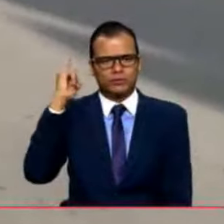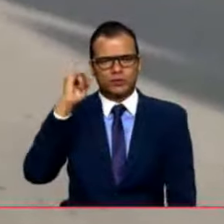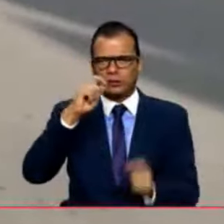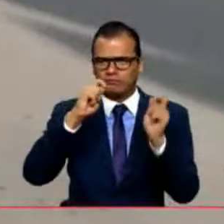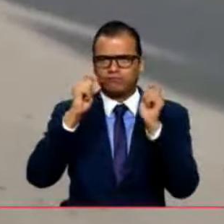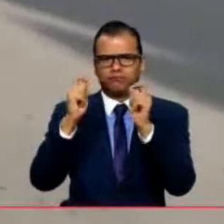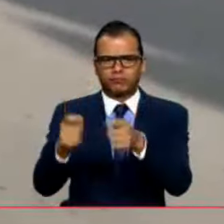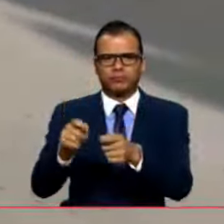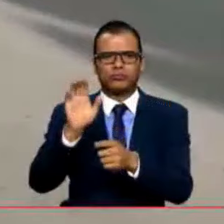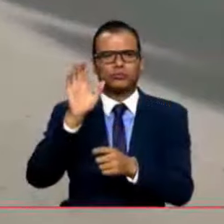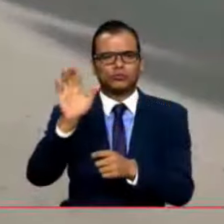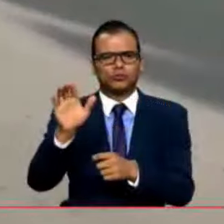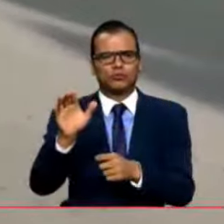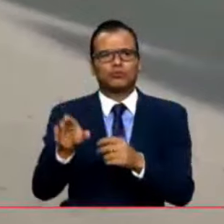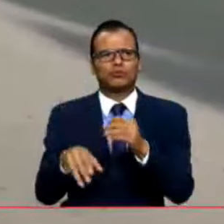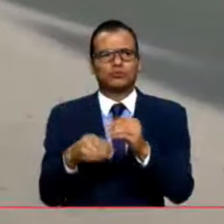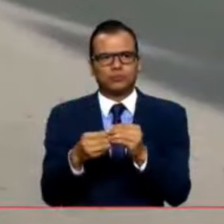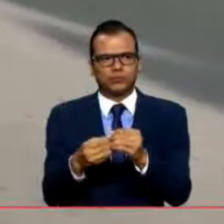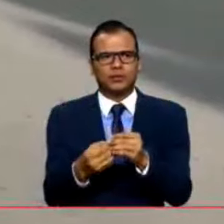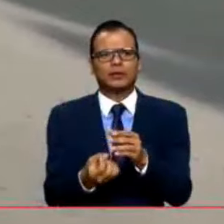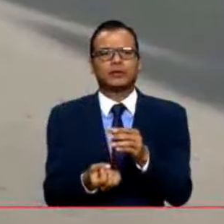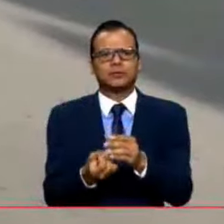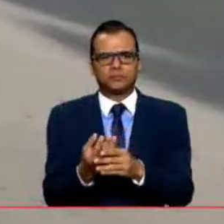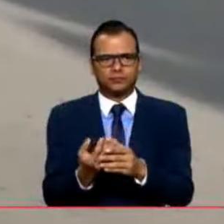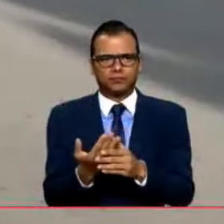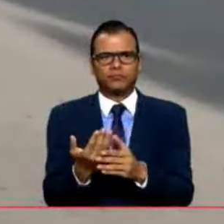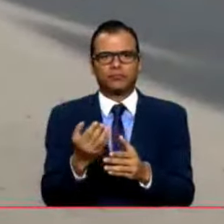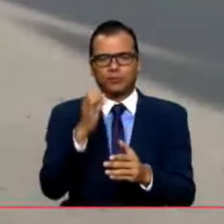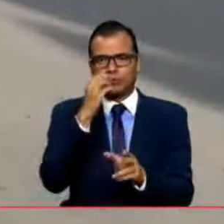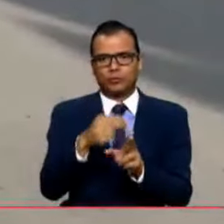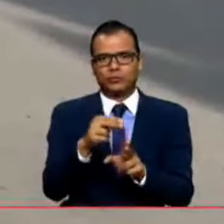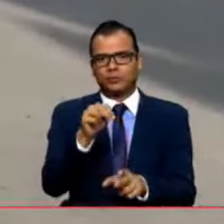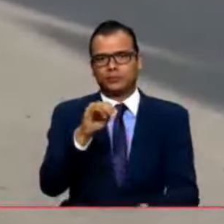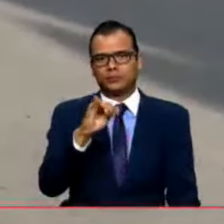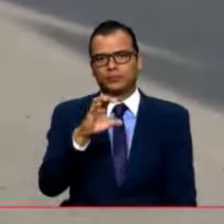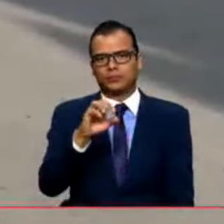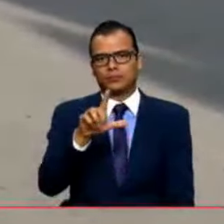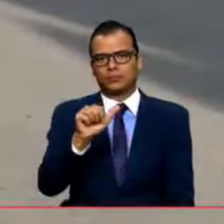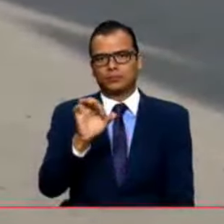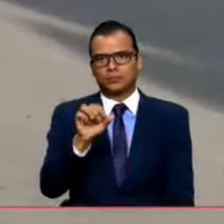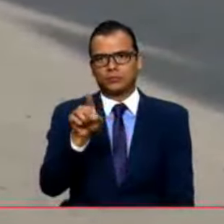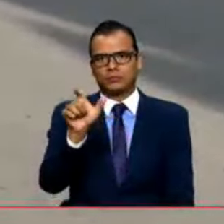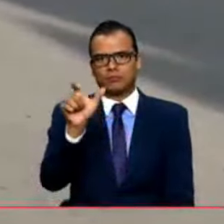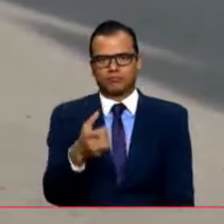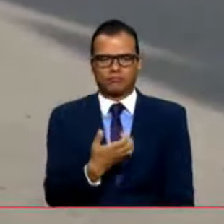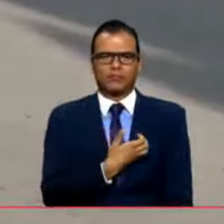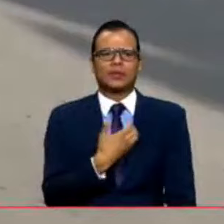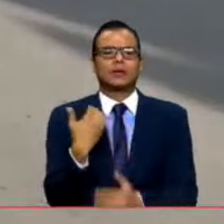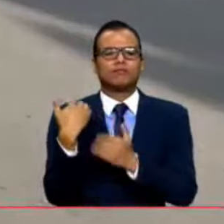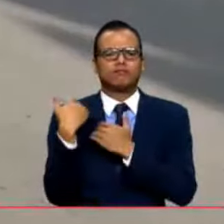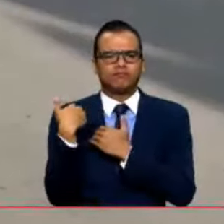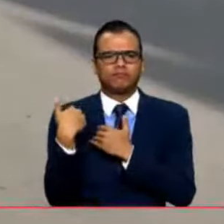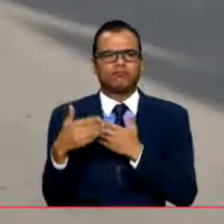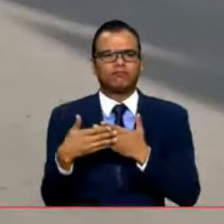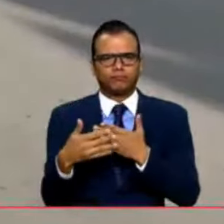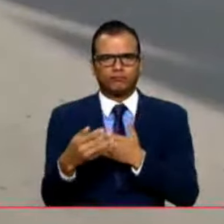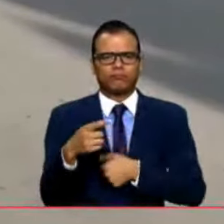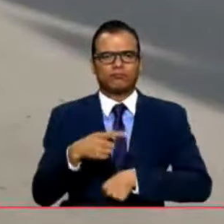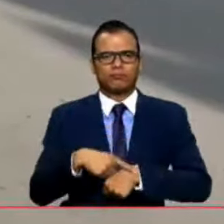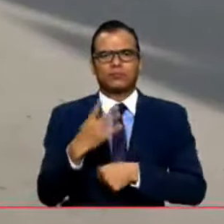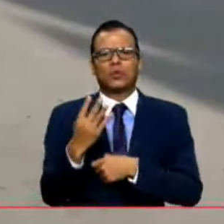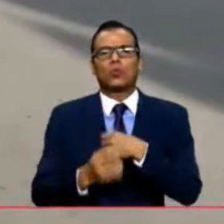departamento de Nariño y de su capital de Pasto. Lo hizo Nicolás Toro, quien guiará la capital de Nariño durante los